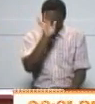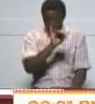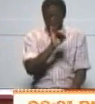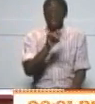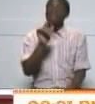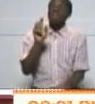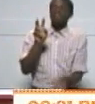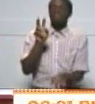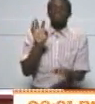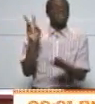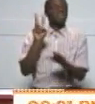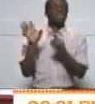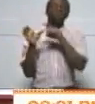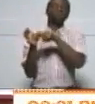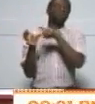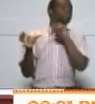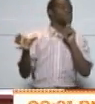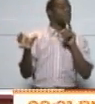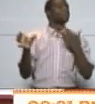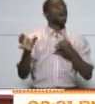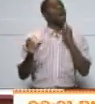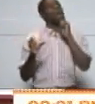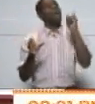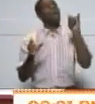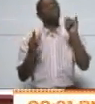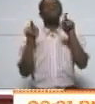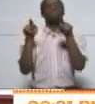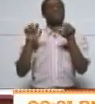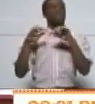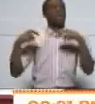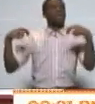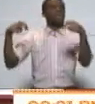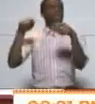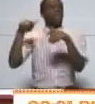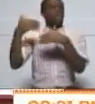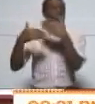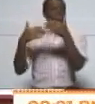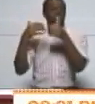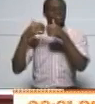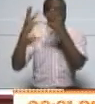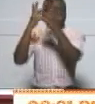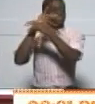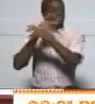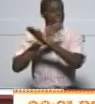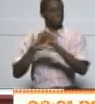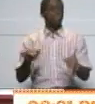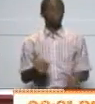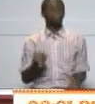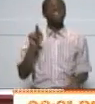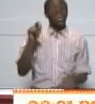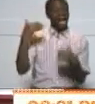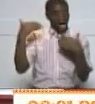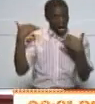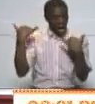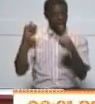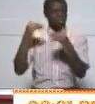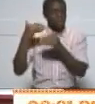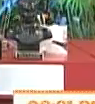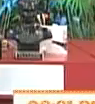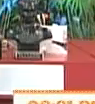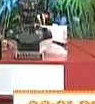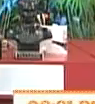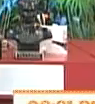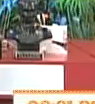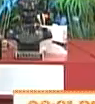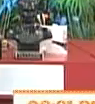se retirase y denunciase la carta de esta organización. Está en curso un plan de intervención y llegó